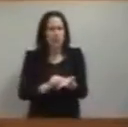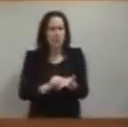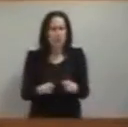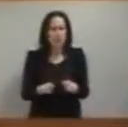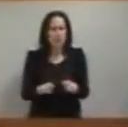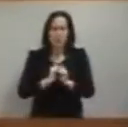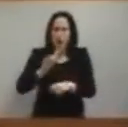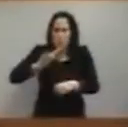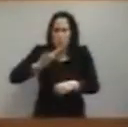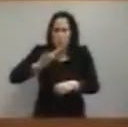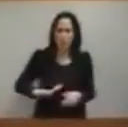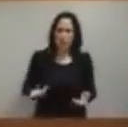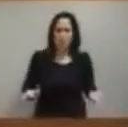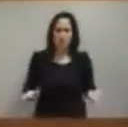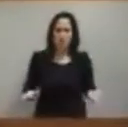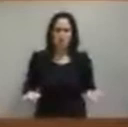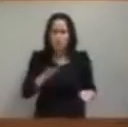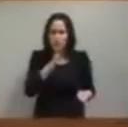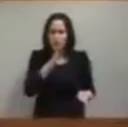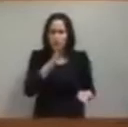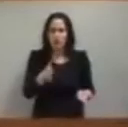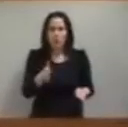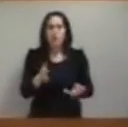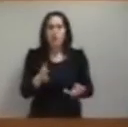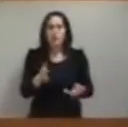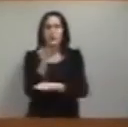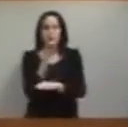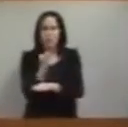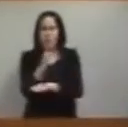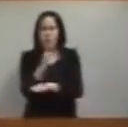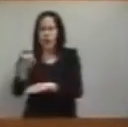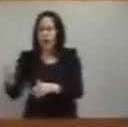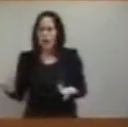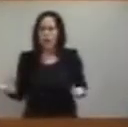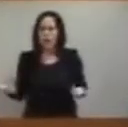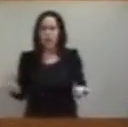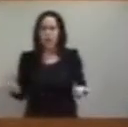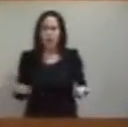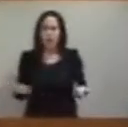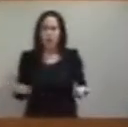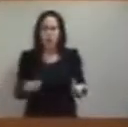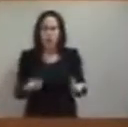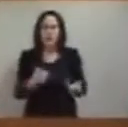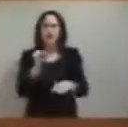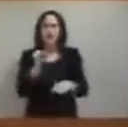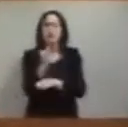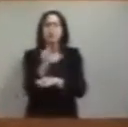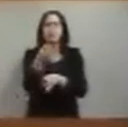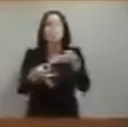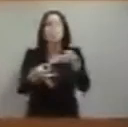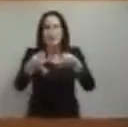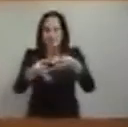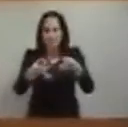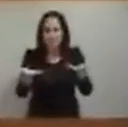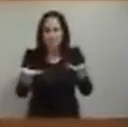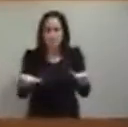yo creo que para algo existen las instituciones, no digo instituciones jurídicas, instituciones,